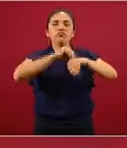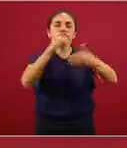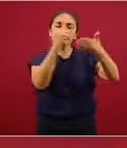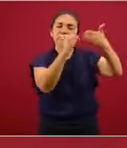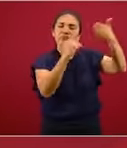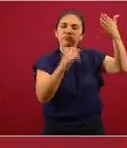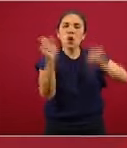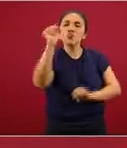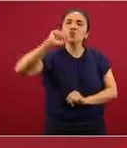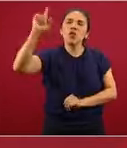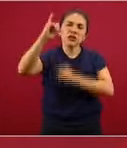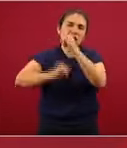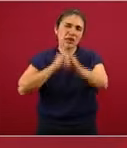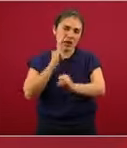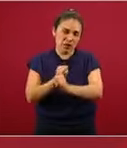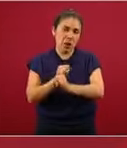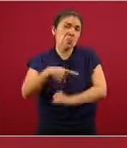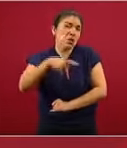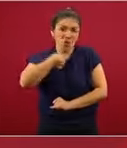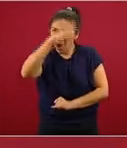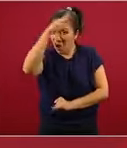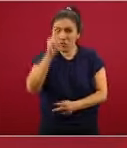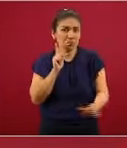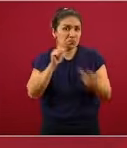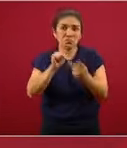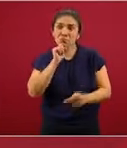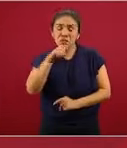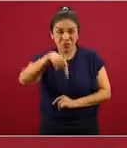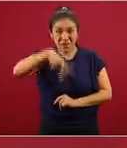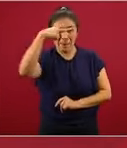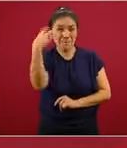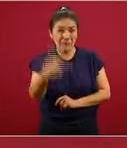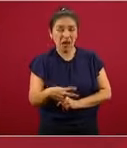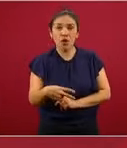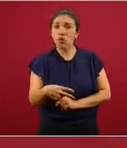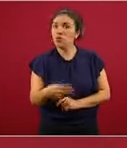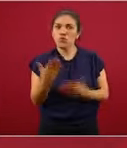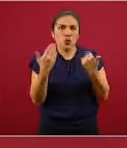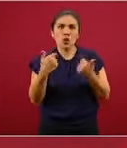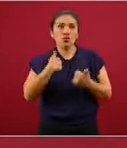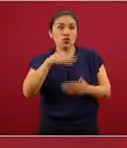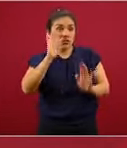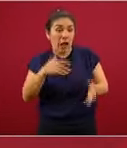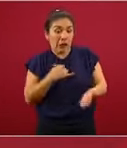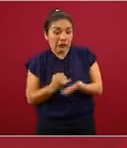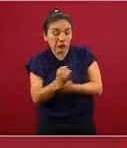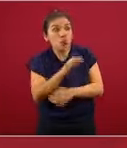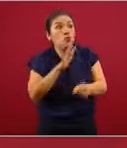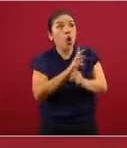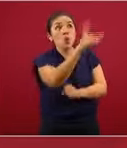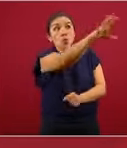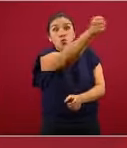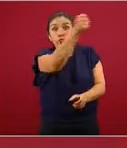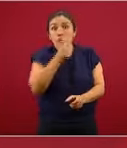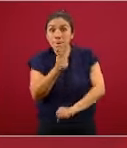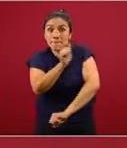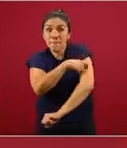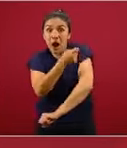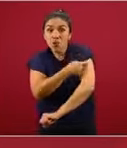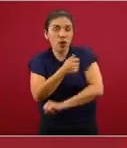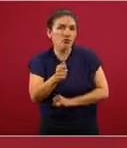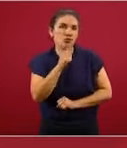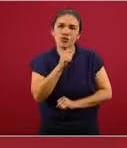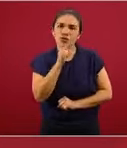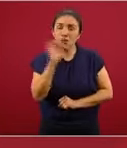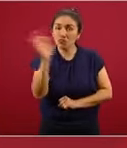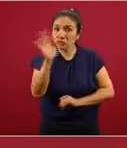respecto. Pero estoy absolutamente de acuerdo con ello. En México no adoptaremos ninguna vacuna, ninguna, que no